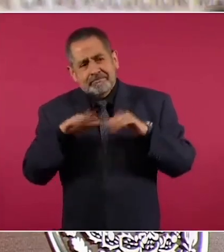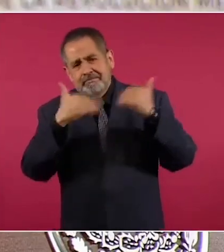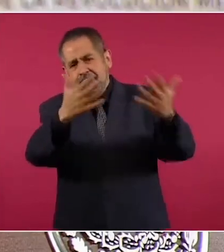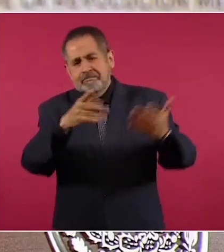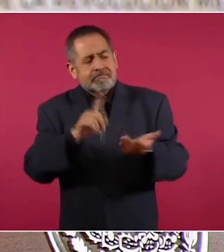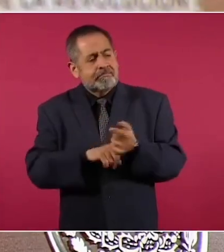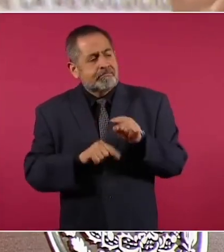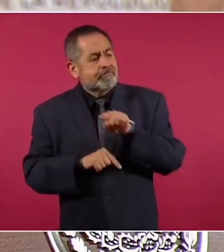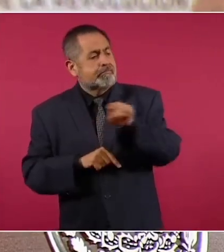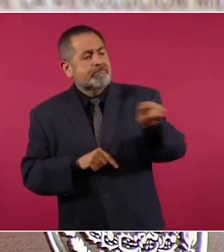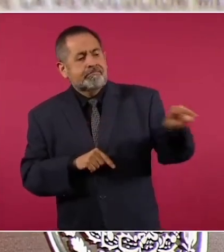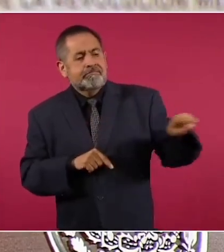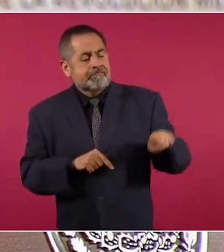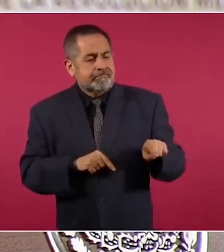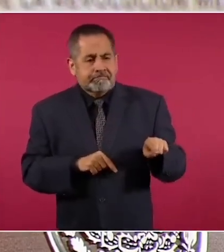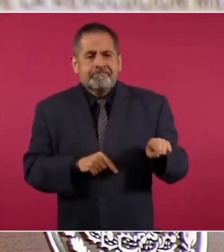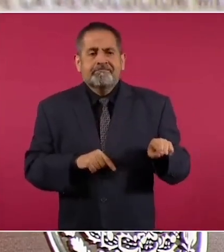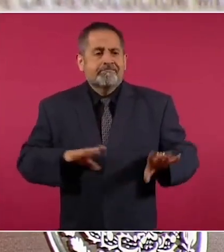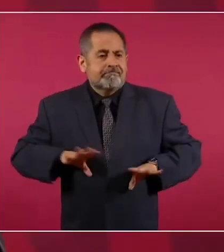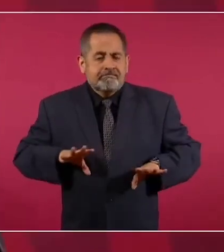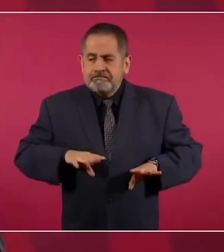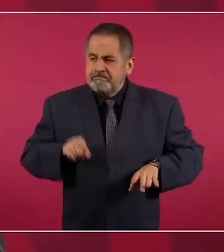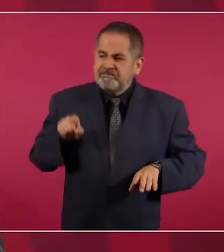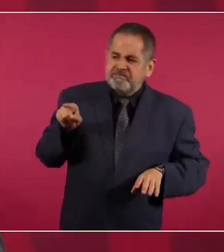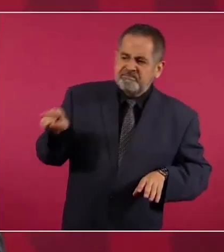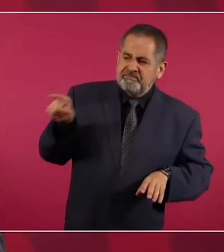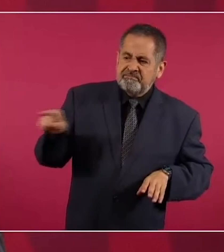son intereses